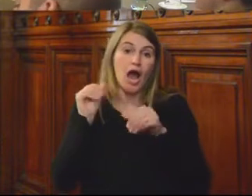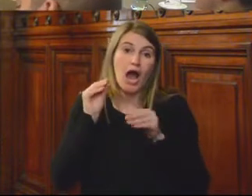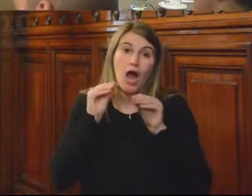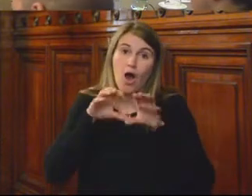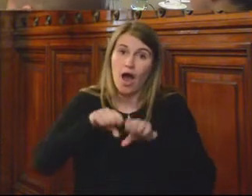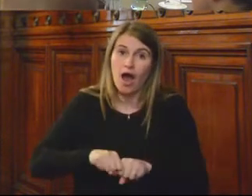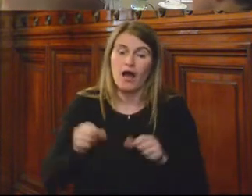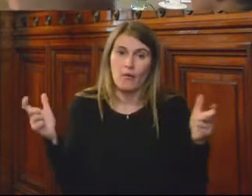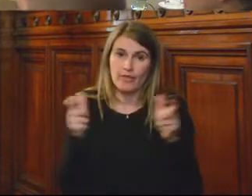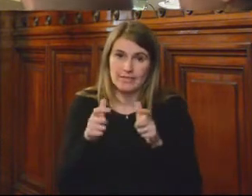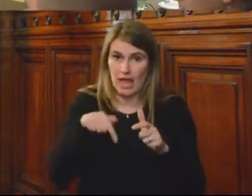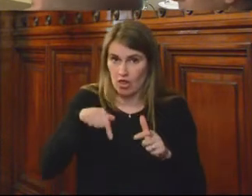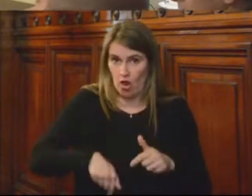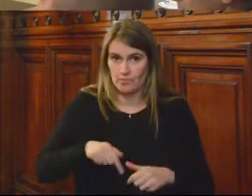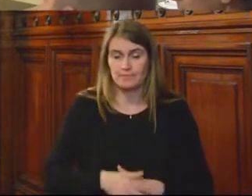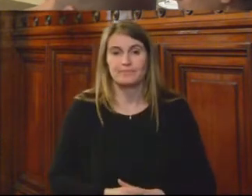día,